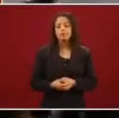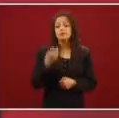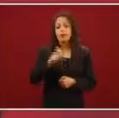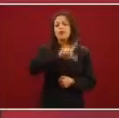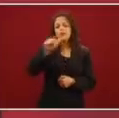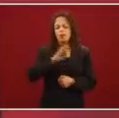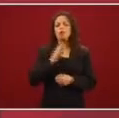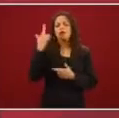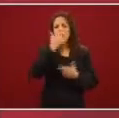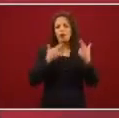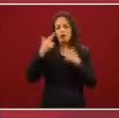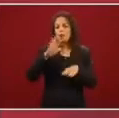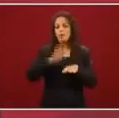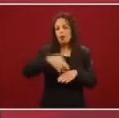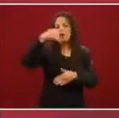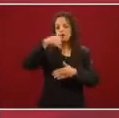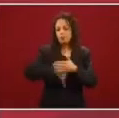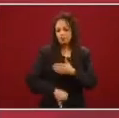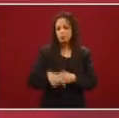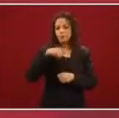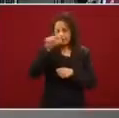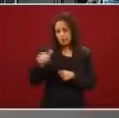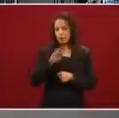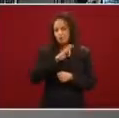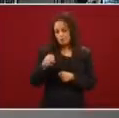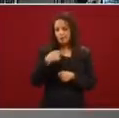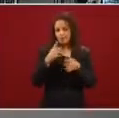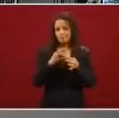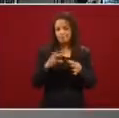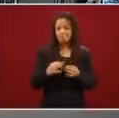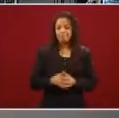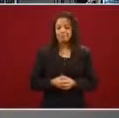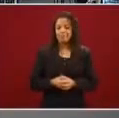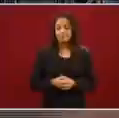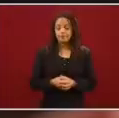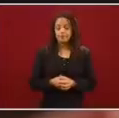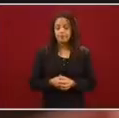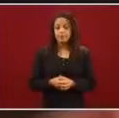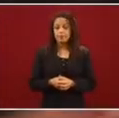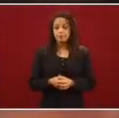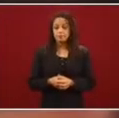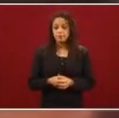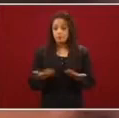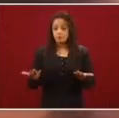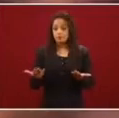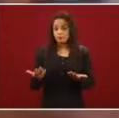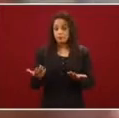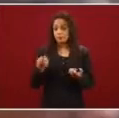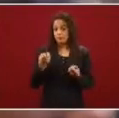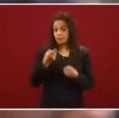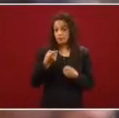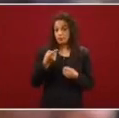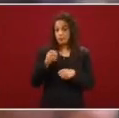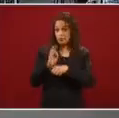le contestaría yo aparte, con mucho gusto. Entonces, usted no avala que el 40% de la… Pues